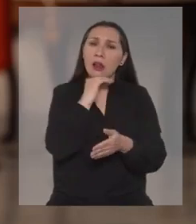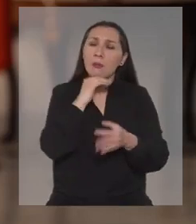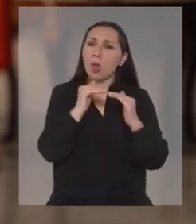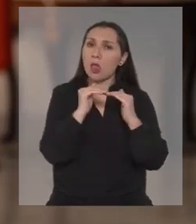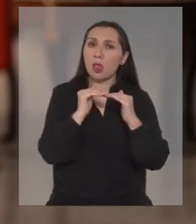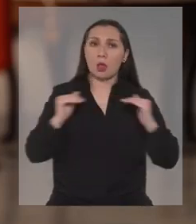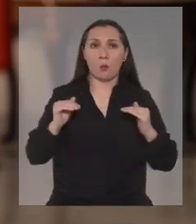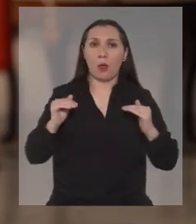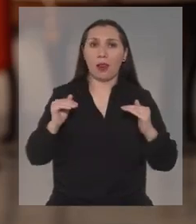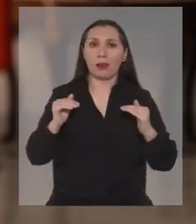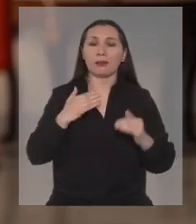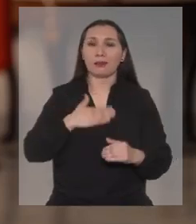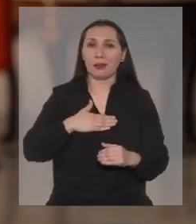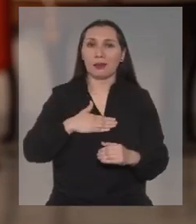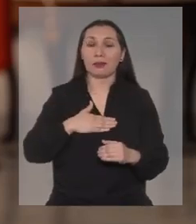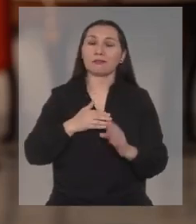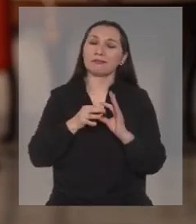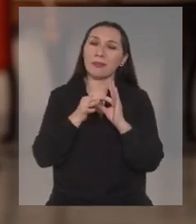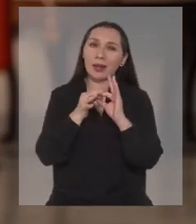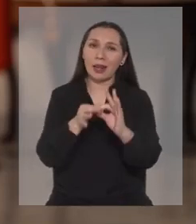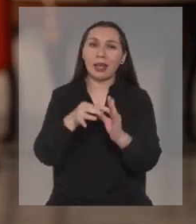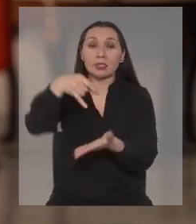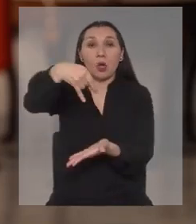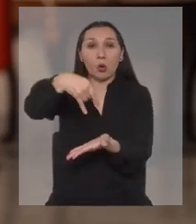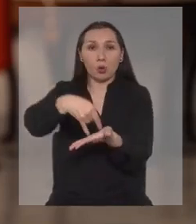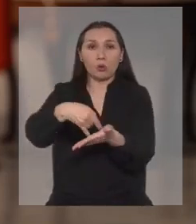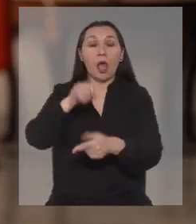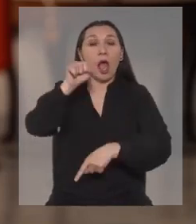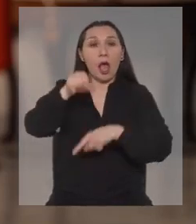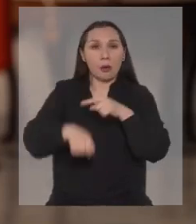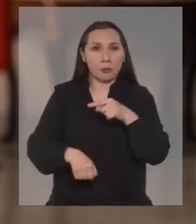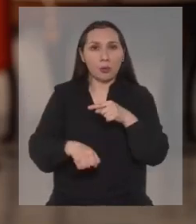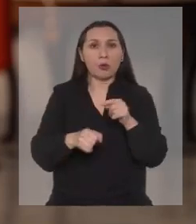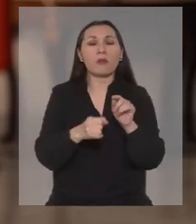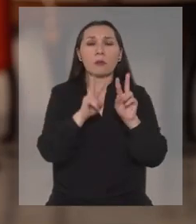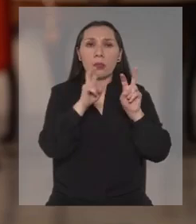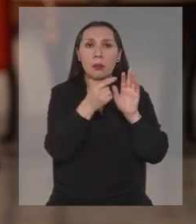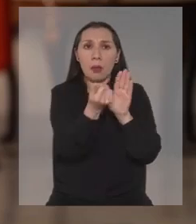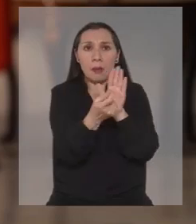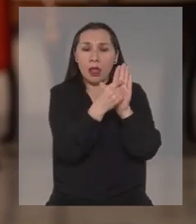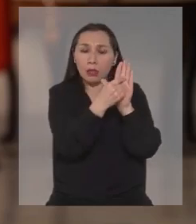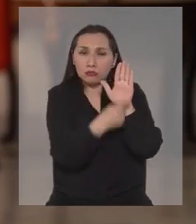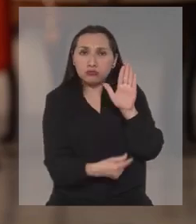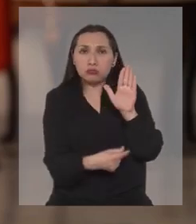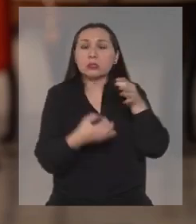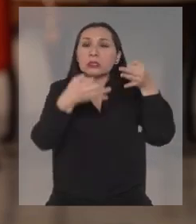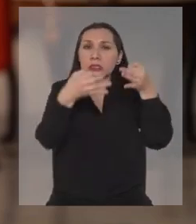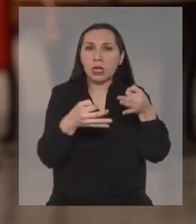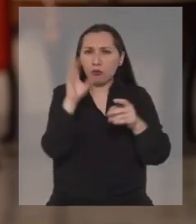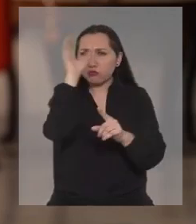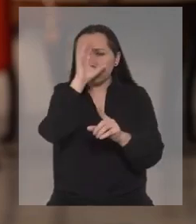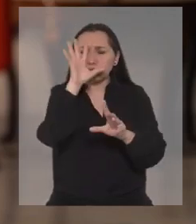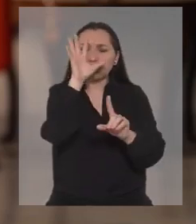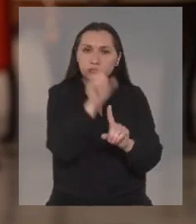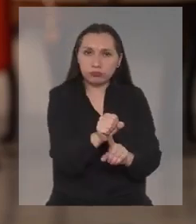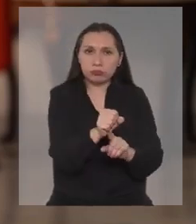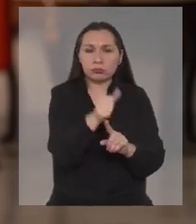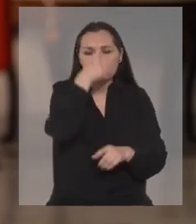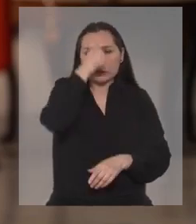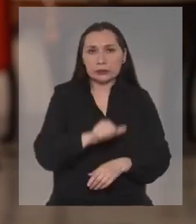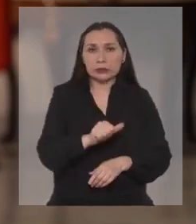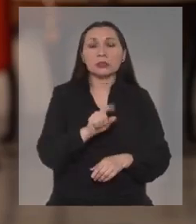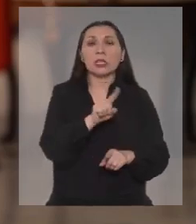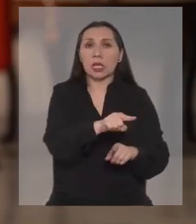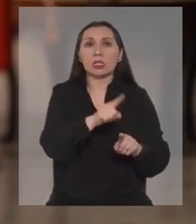e igualitaria por ello quiero agradecerle al congreso la aprobación de la partida que permite asegurar la persecución y sanción a